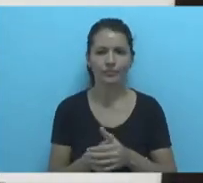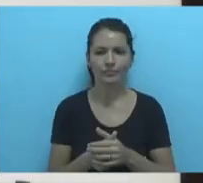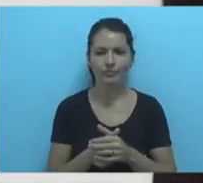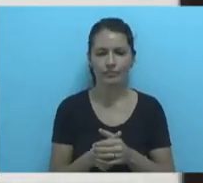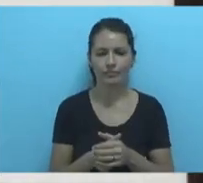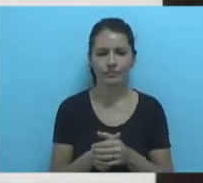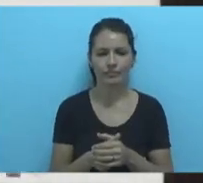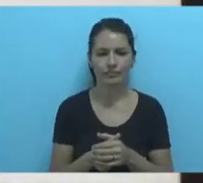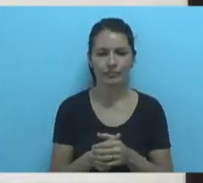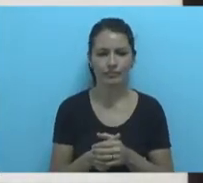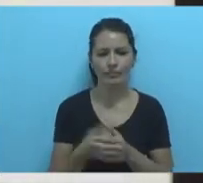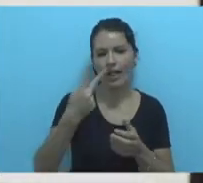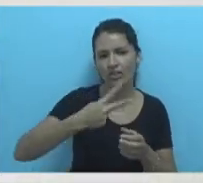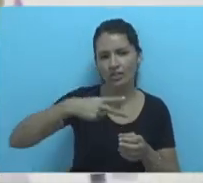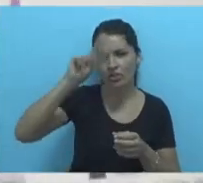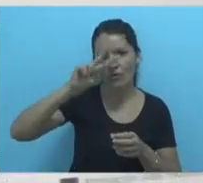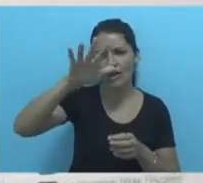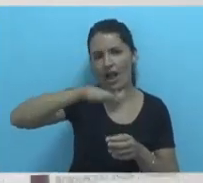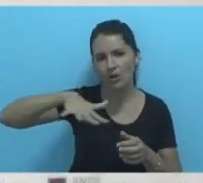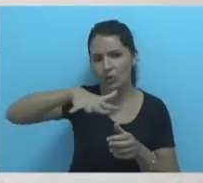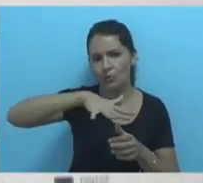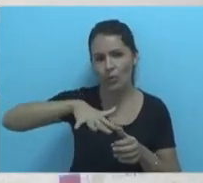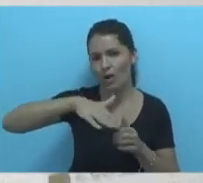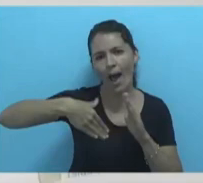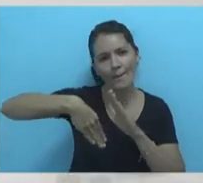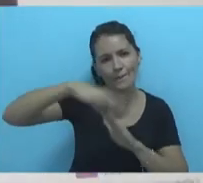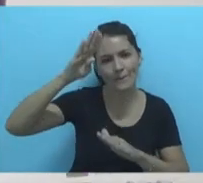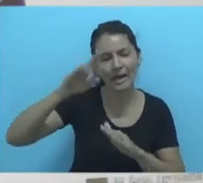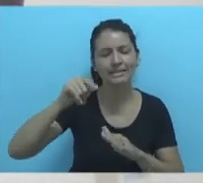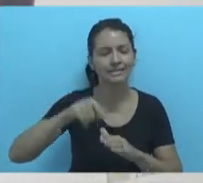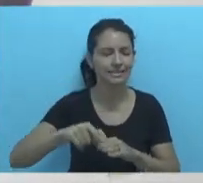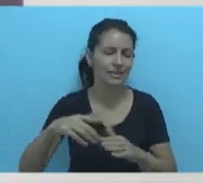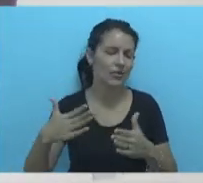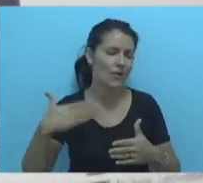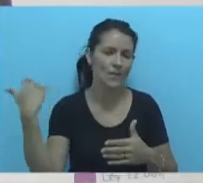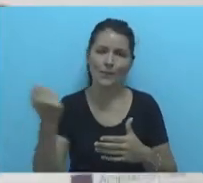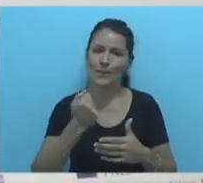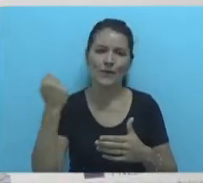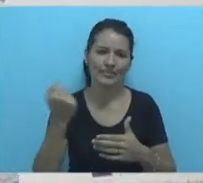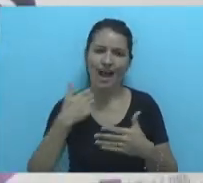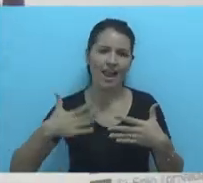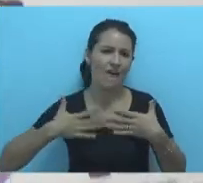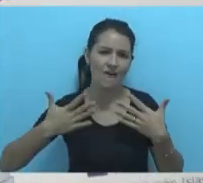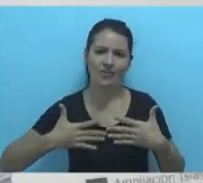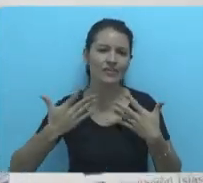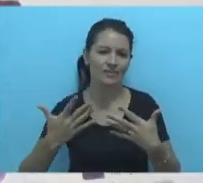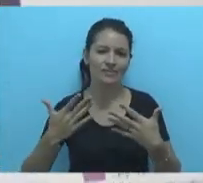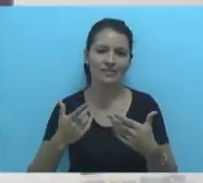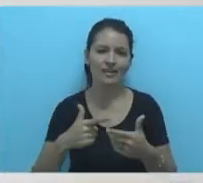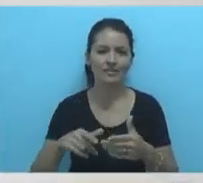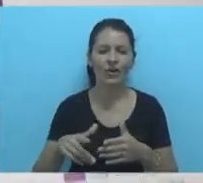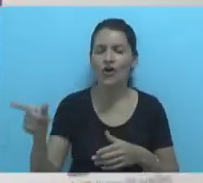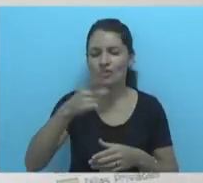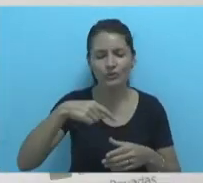prácticamente más del doble de la superficie de hoy, y esto es una gran noticia, y quiero destacar el acuerdo y